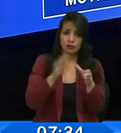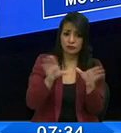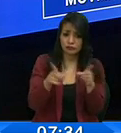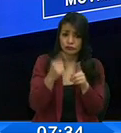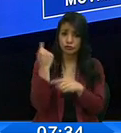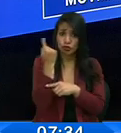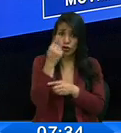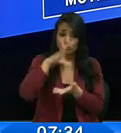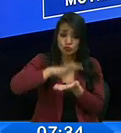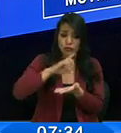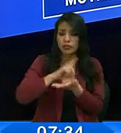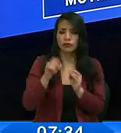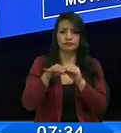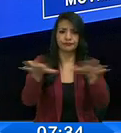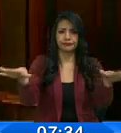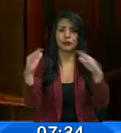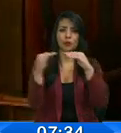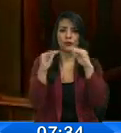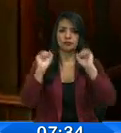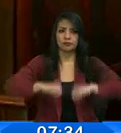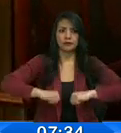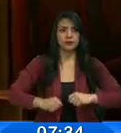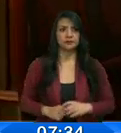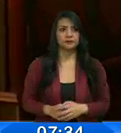recursos. Veamos.